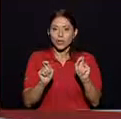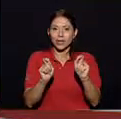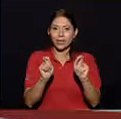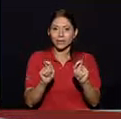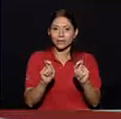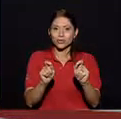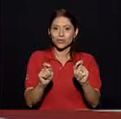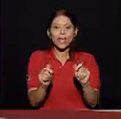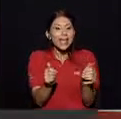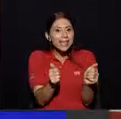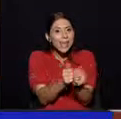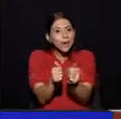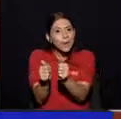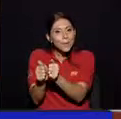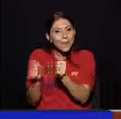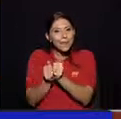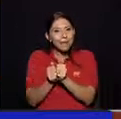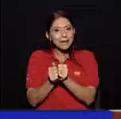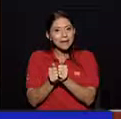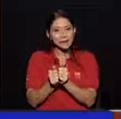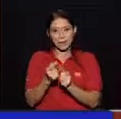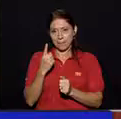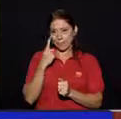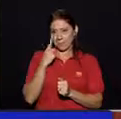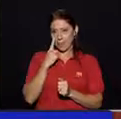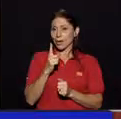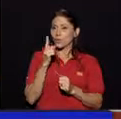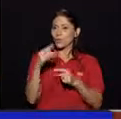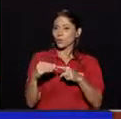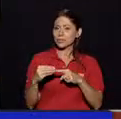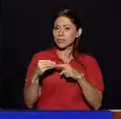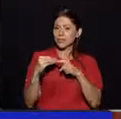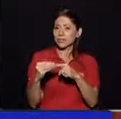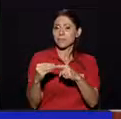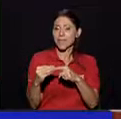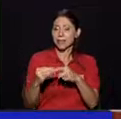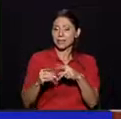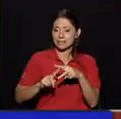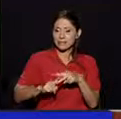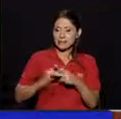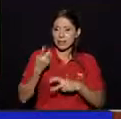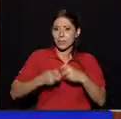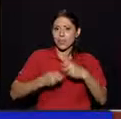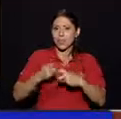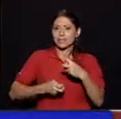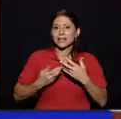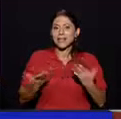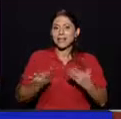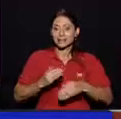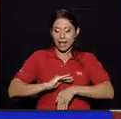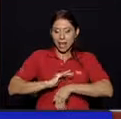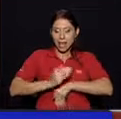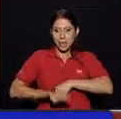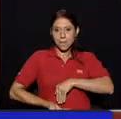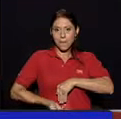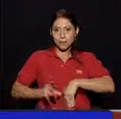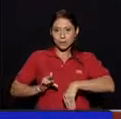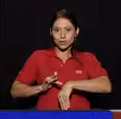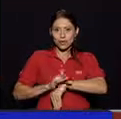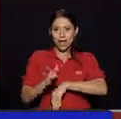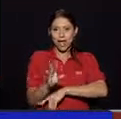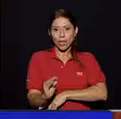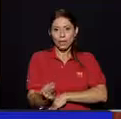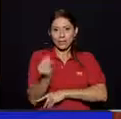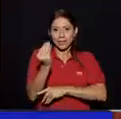otro tema del que tenemos que hablar. Hay mucho que hablar sobre esto, pero la clave está precisamente en eso que ustedes mencionaban, en que cada quien tome